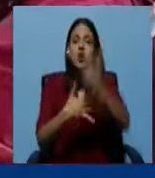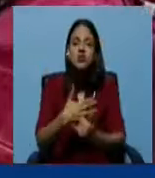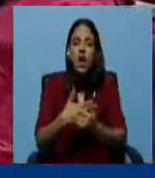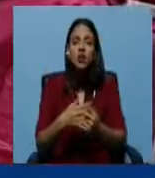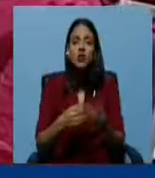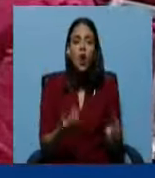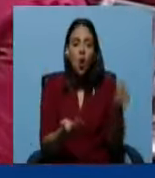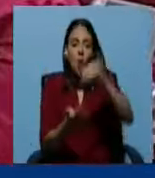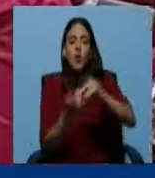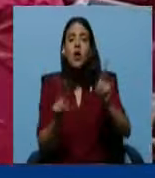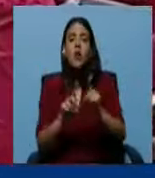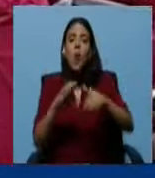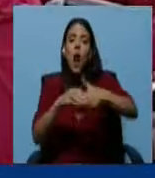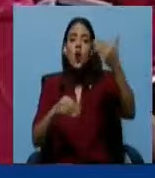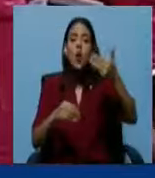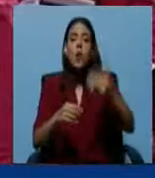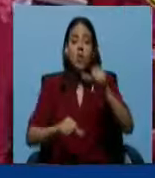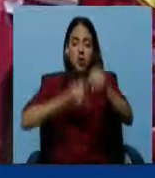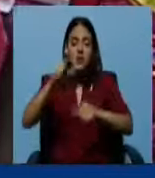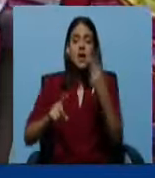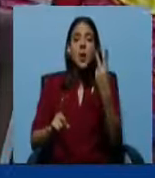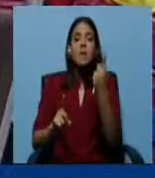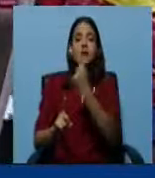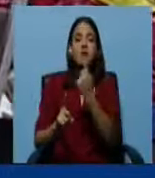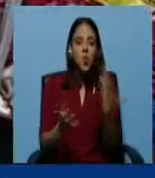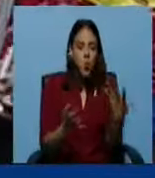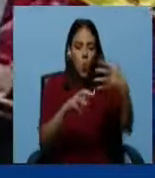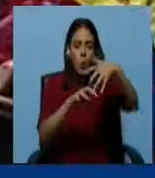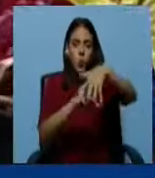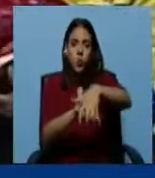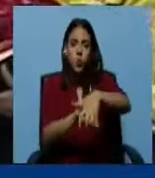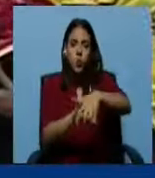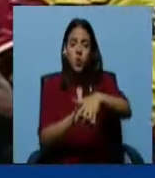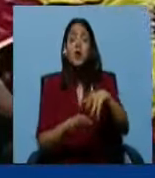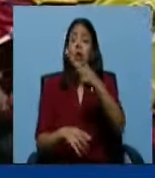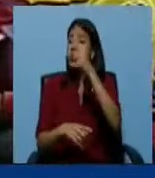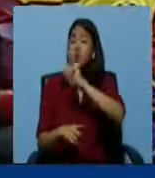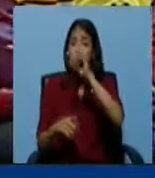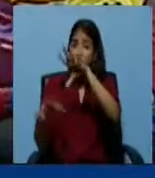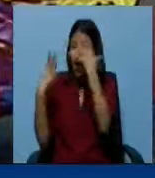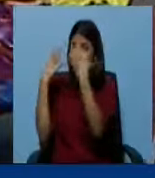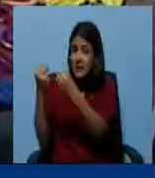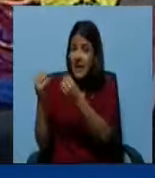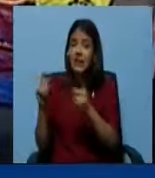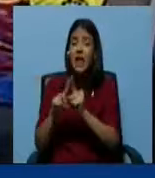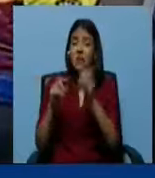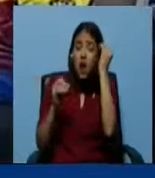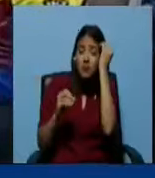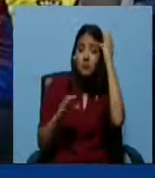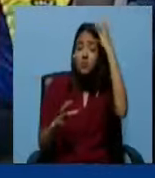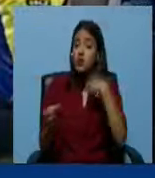XXI. Y yo le decía a la gente, pero si es muy intelectual esa interpretación, ¿verdad?